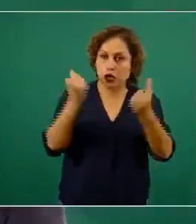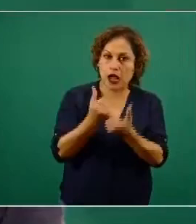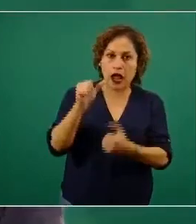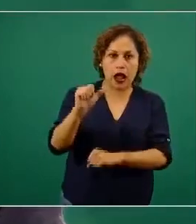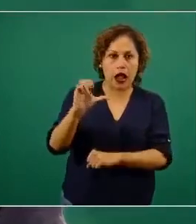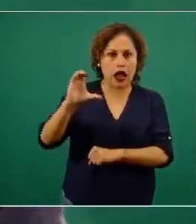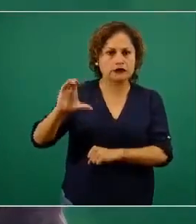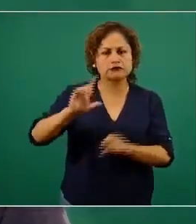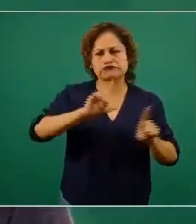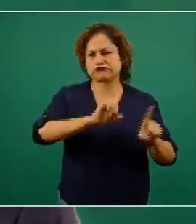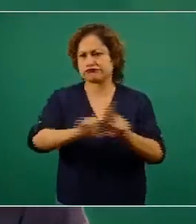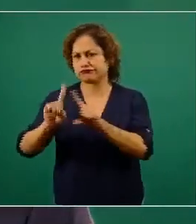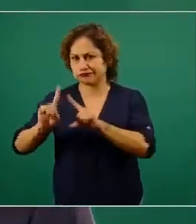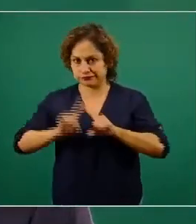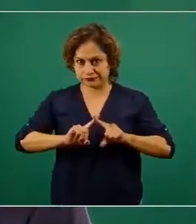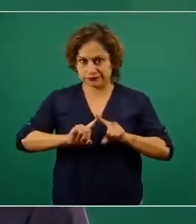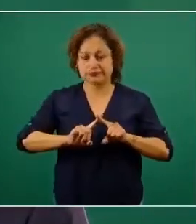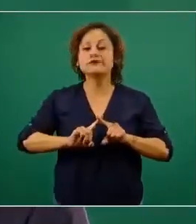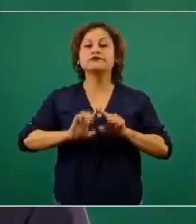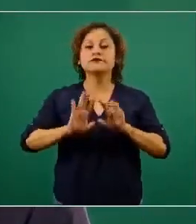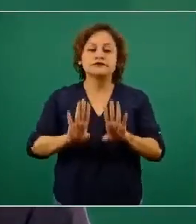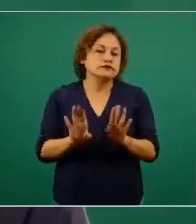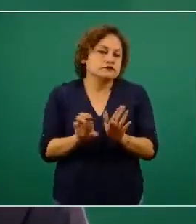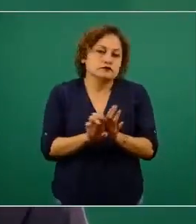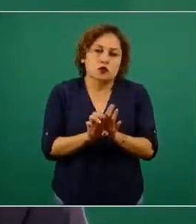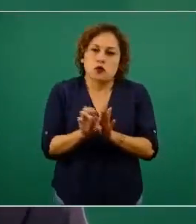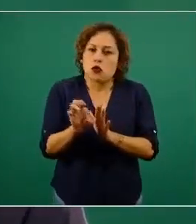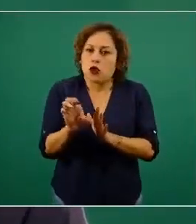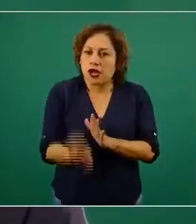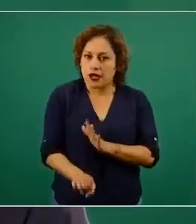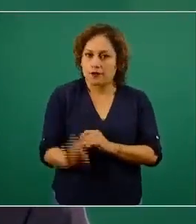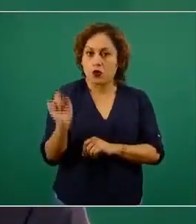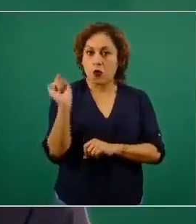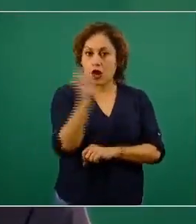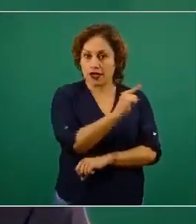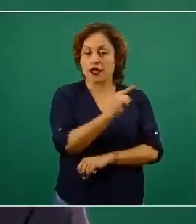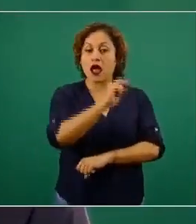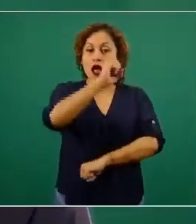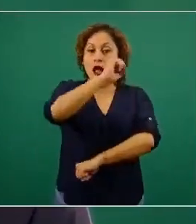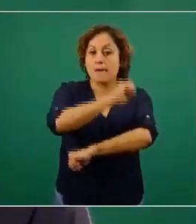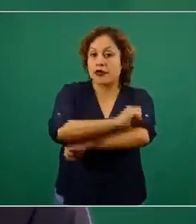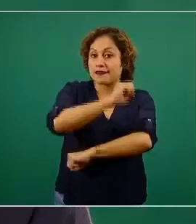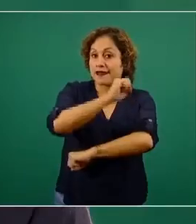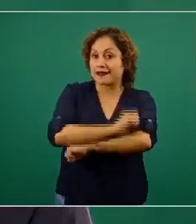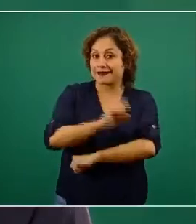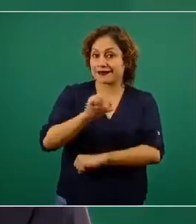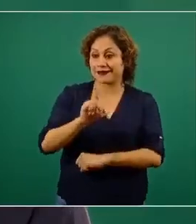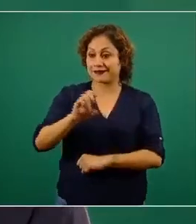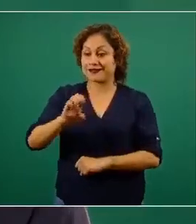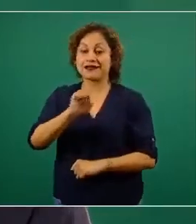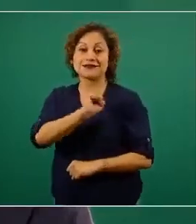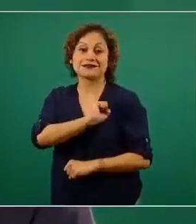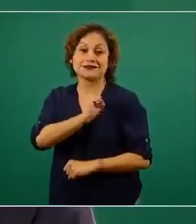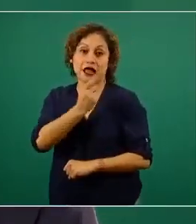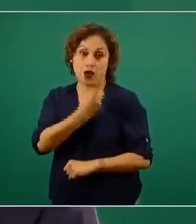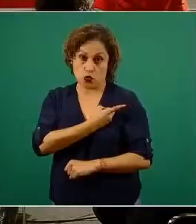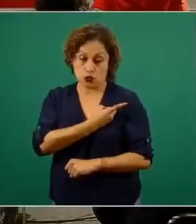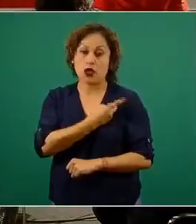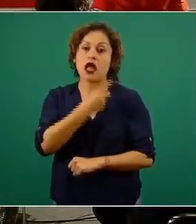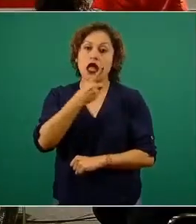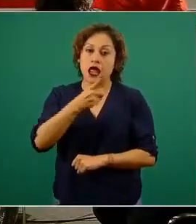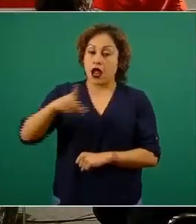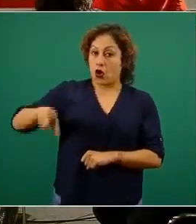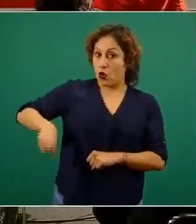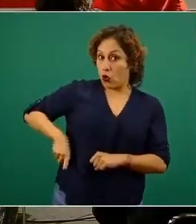etcétera. Y una de ellas son las ventanillas de salud. Ventanillas de Salud es un programa del Gobierno de México